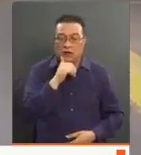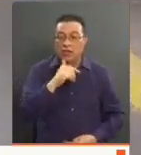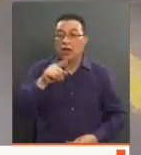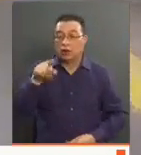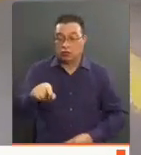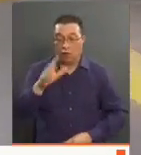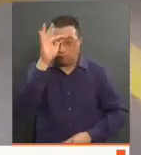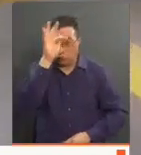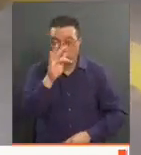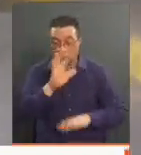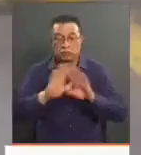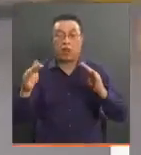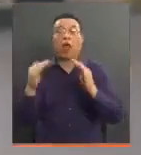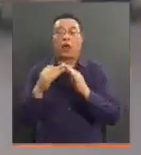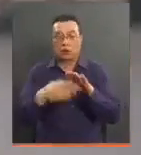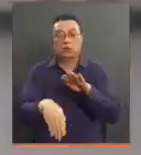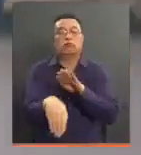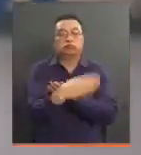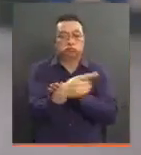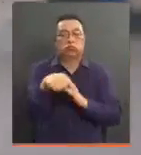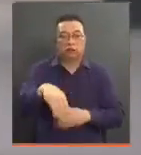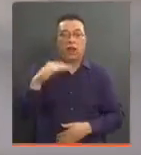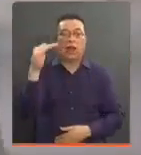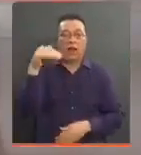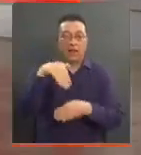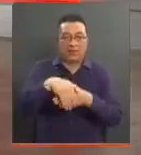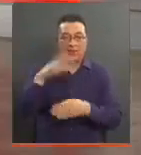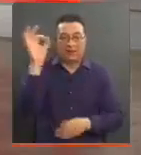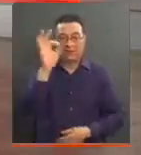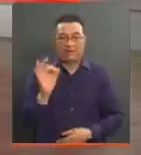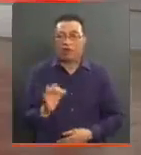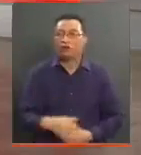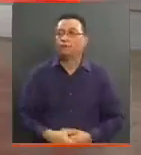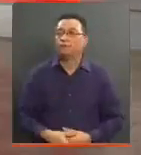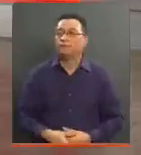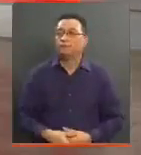alta durante la tarde de este sábado. Y en otro hecho policial.